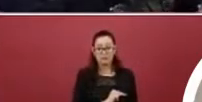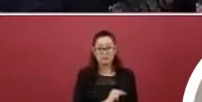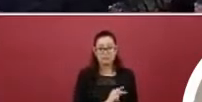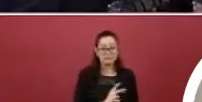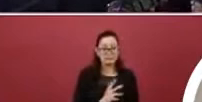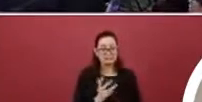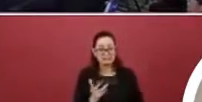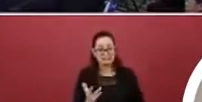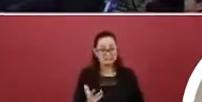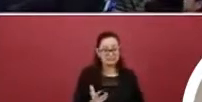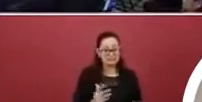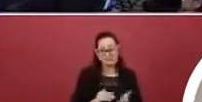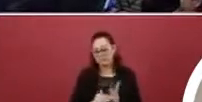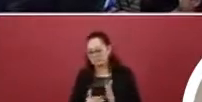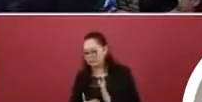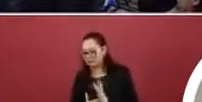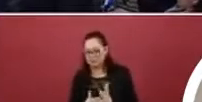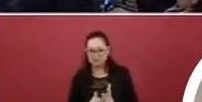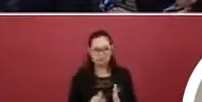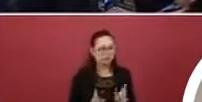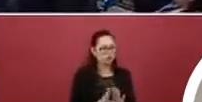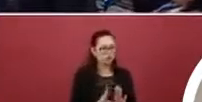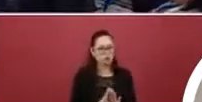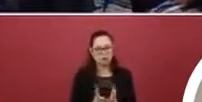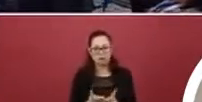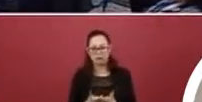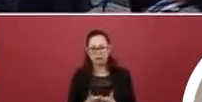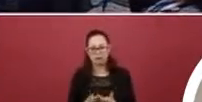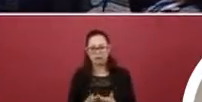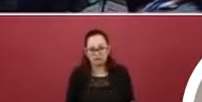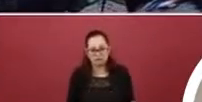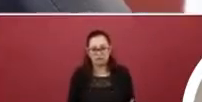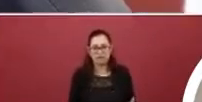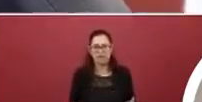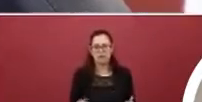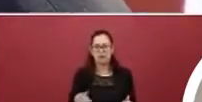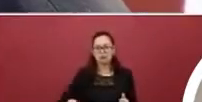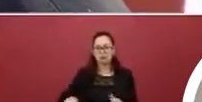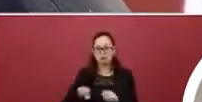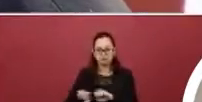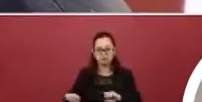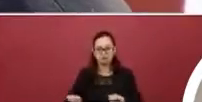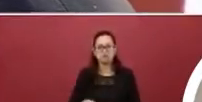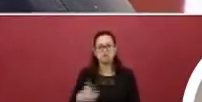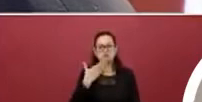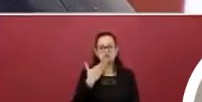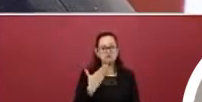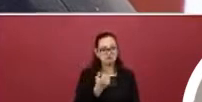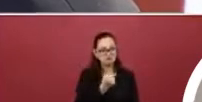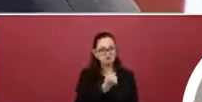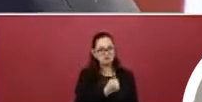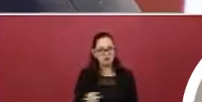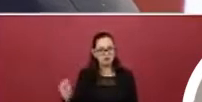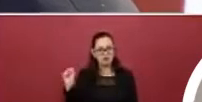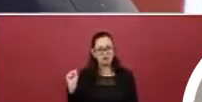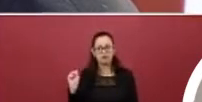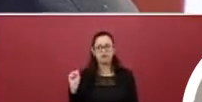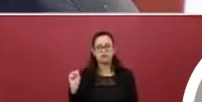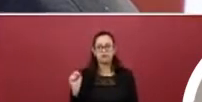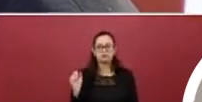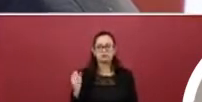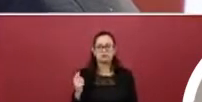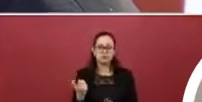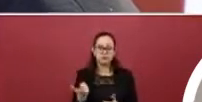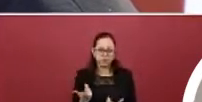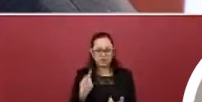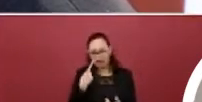saber cómo se aplica una política anticorrupción. Yo creo que esto es fundamental, saber si ya